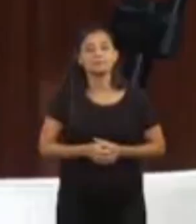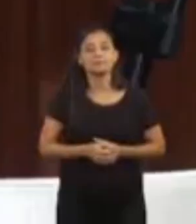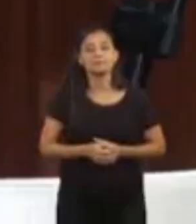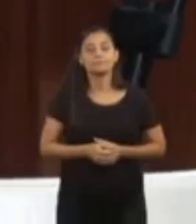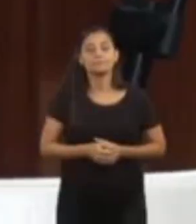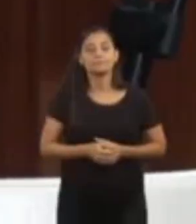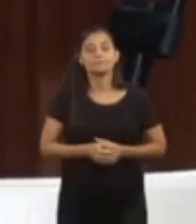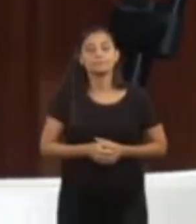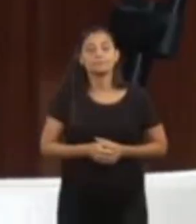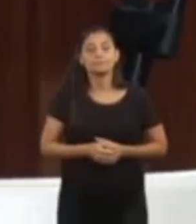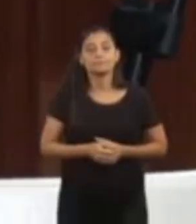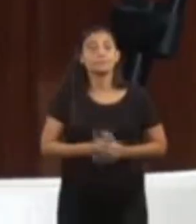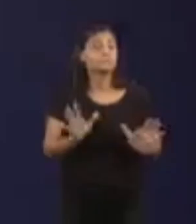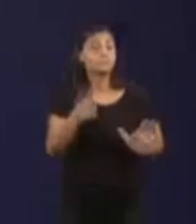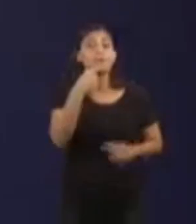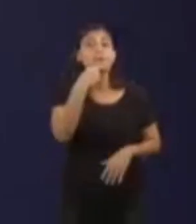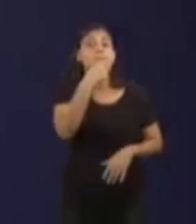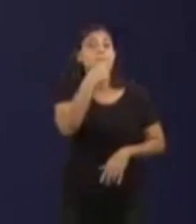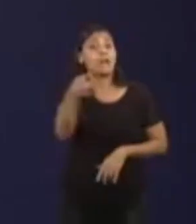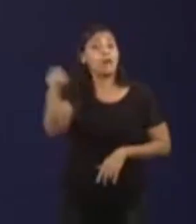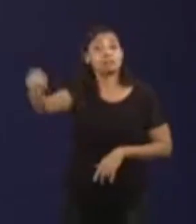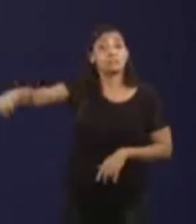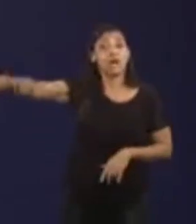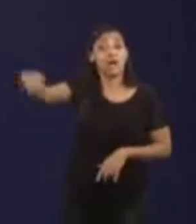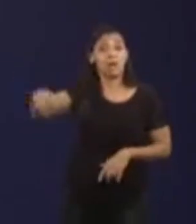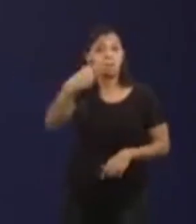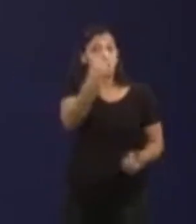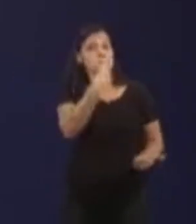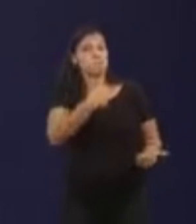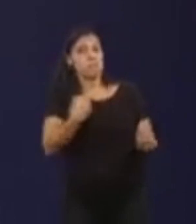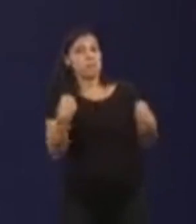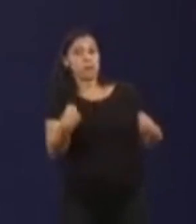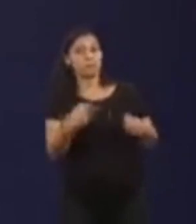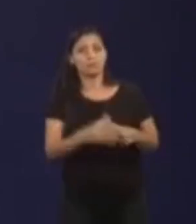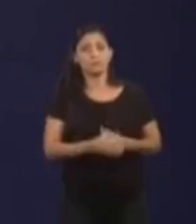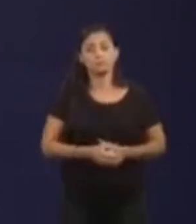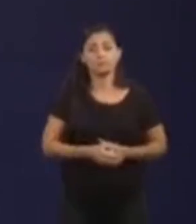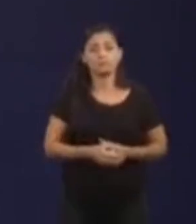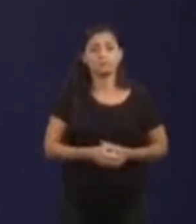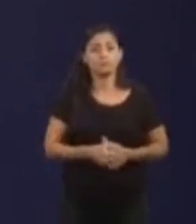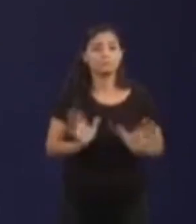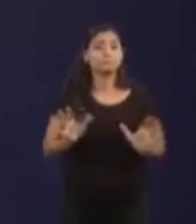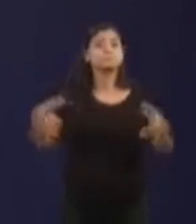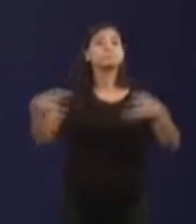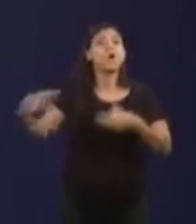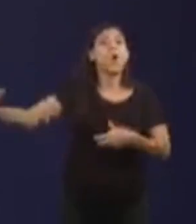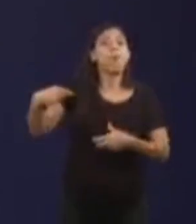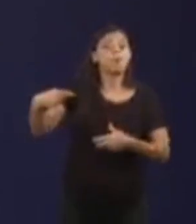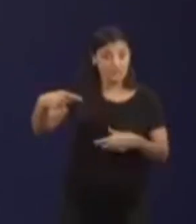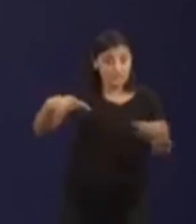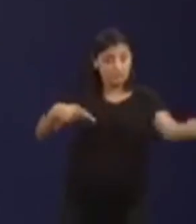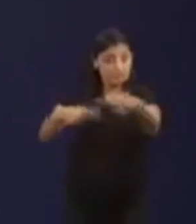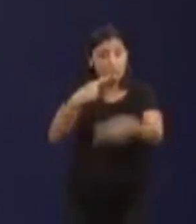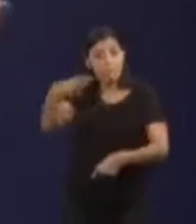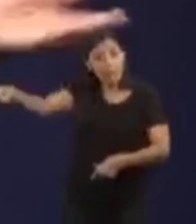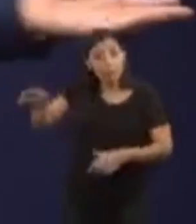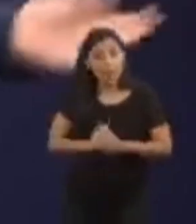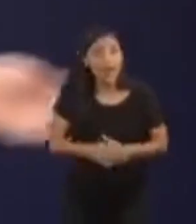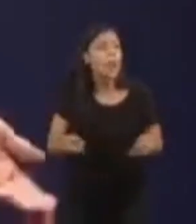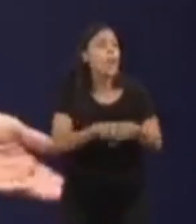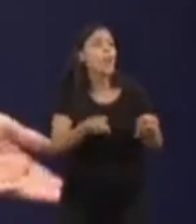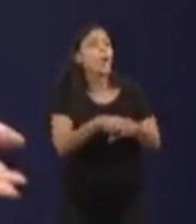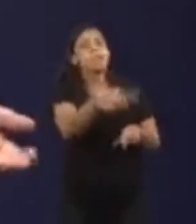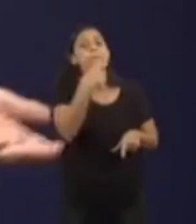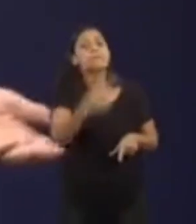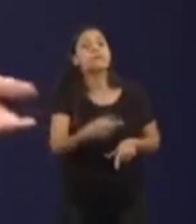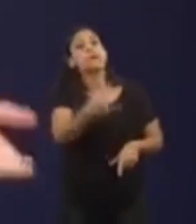punto bueno pregúnteles a ellos por qué me lo pregunta a mí Bueno está bien no sé pregúnteles a ellos es como que usted me diga por qué